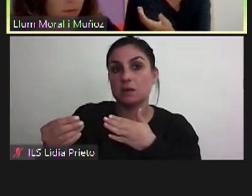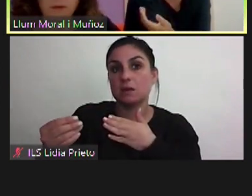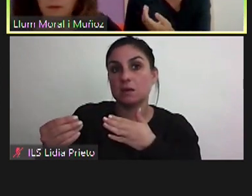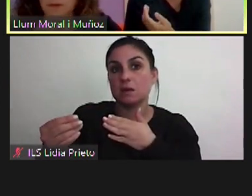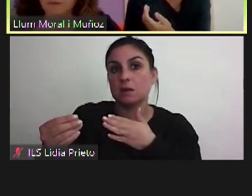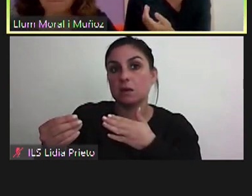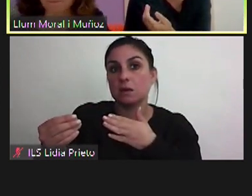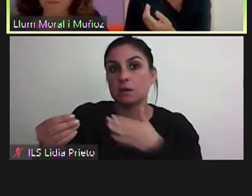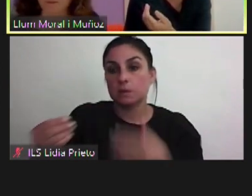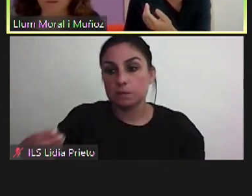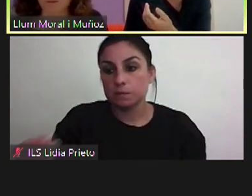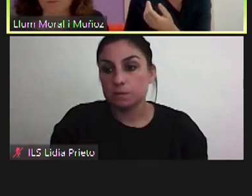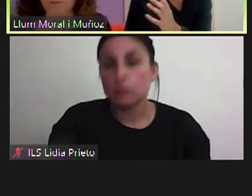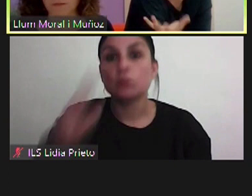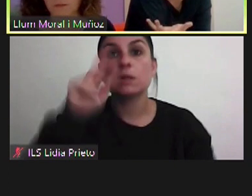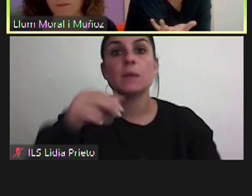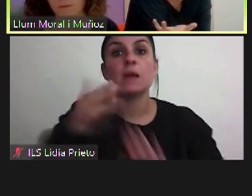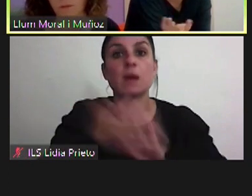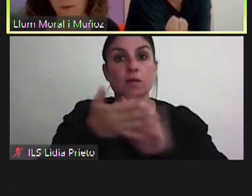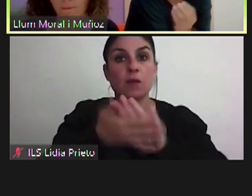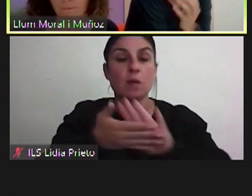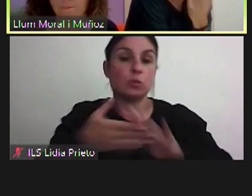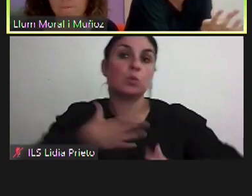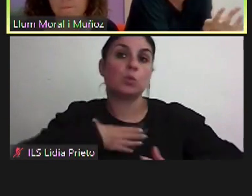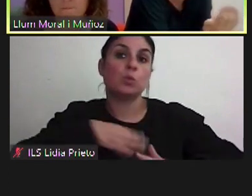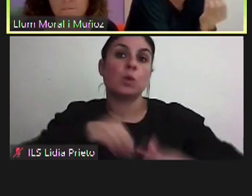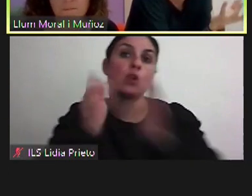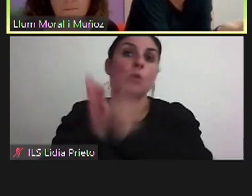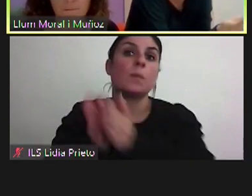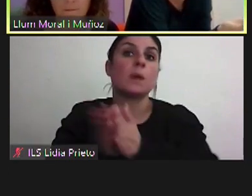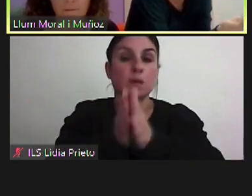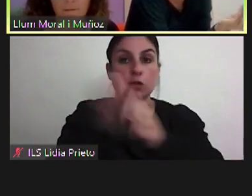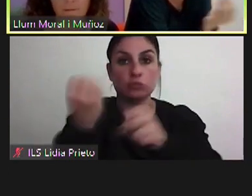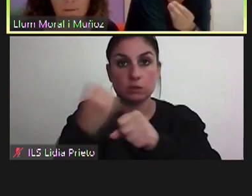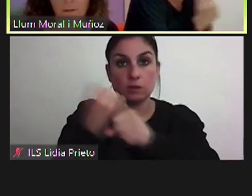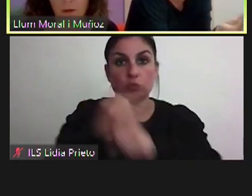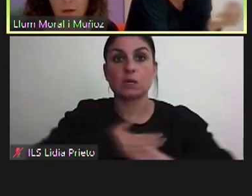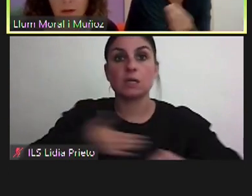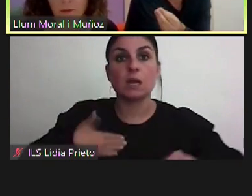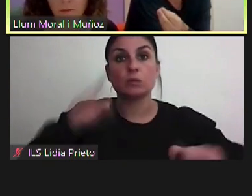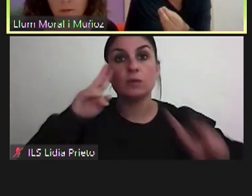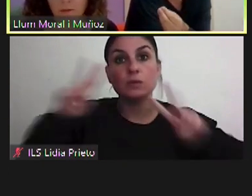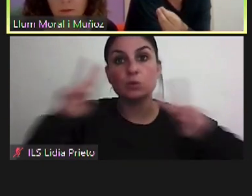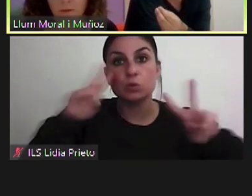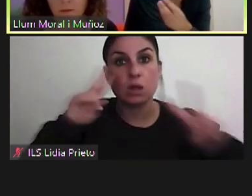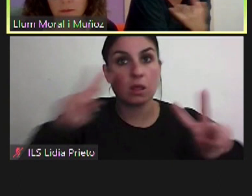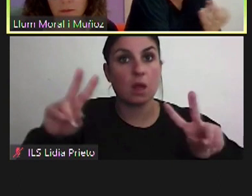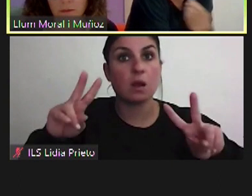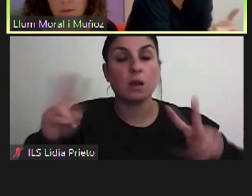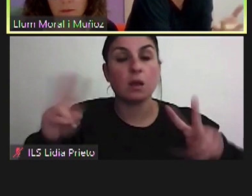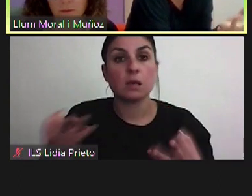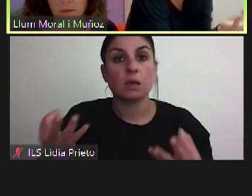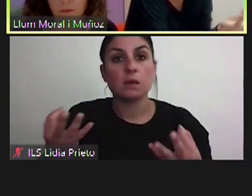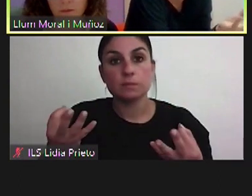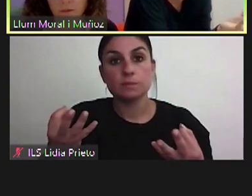potenciales compañeros de trabajo, compañeras. Y también tenemos que visualizar que es posible que uno de nuestros compañeros o compañeras